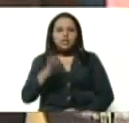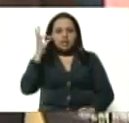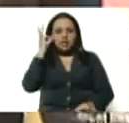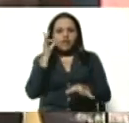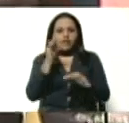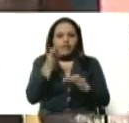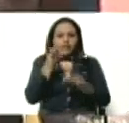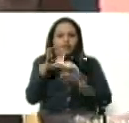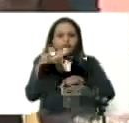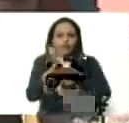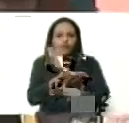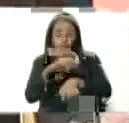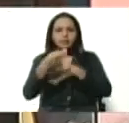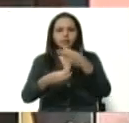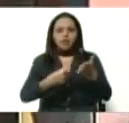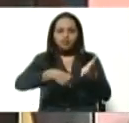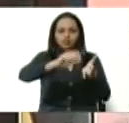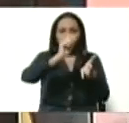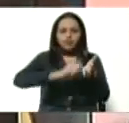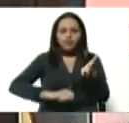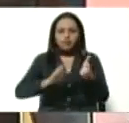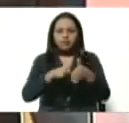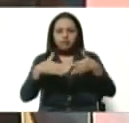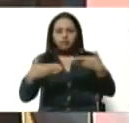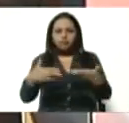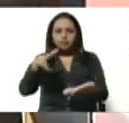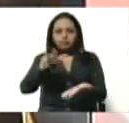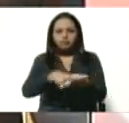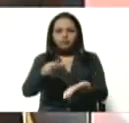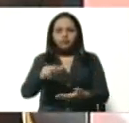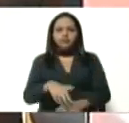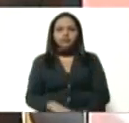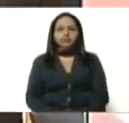se firma la presente acta.